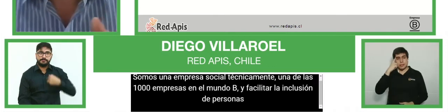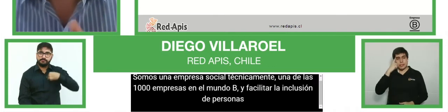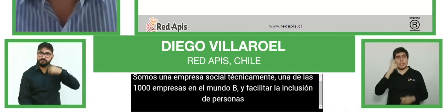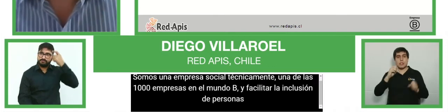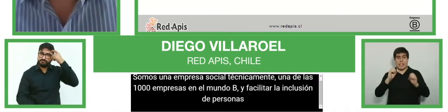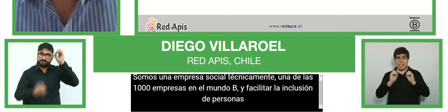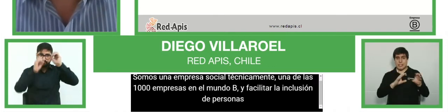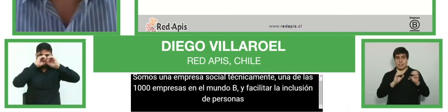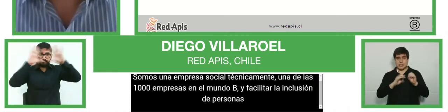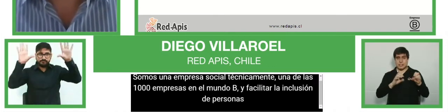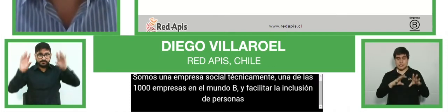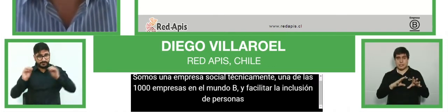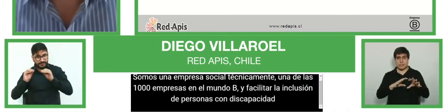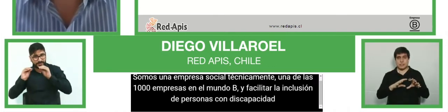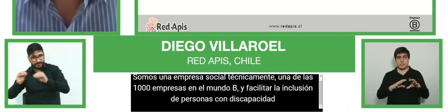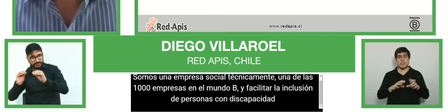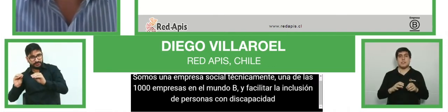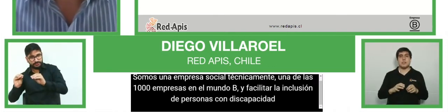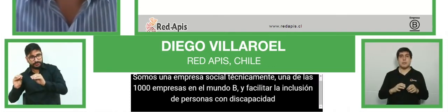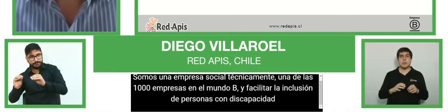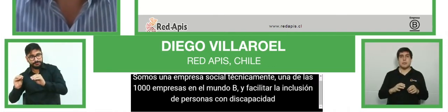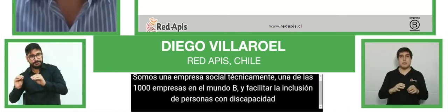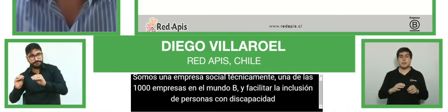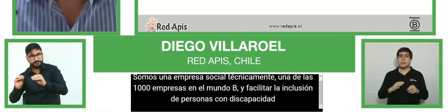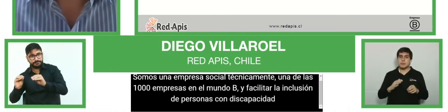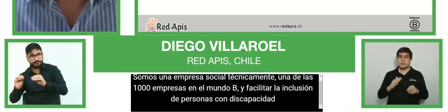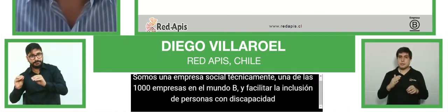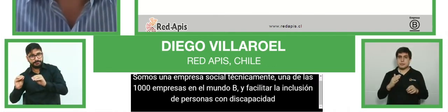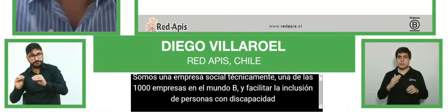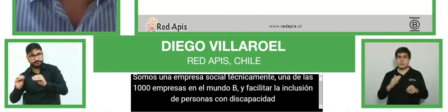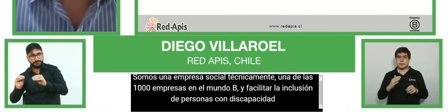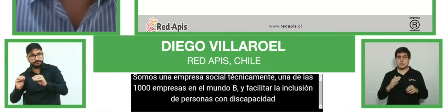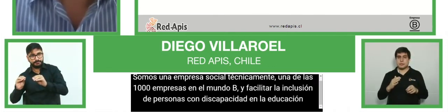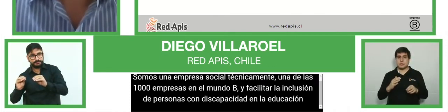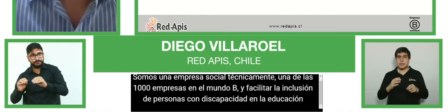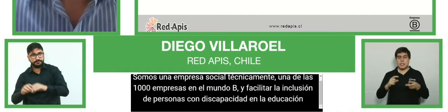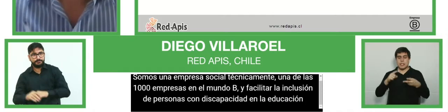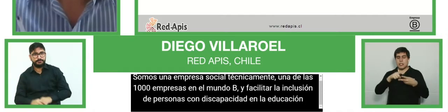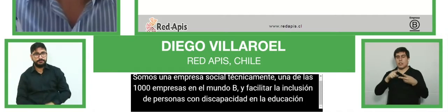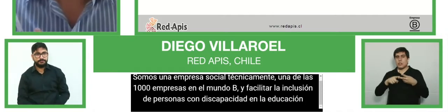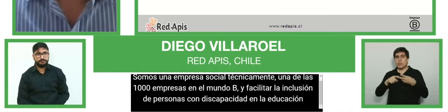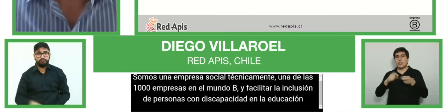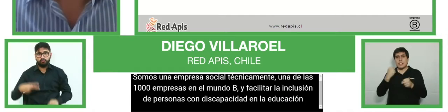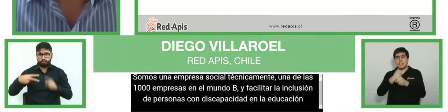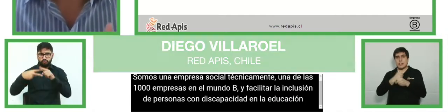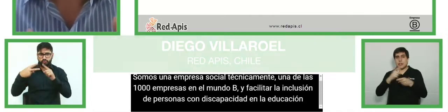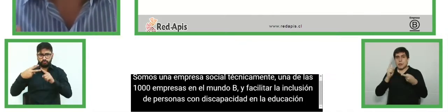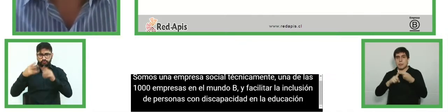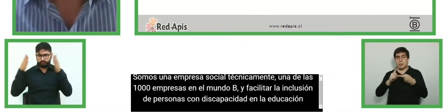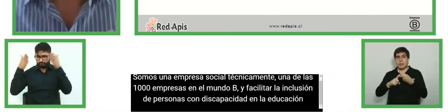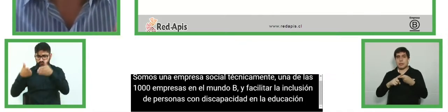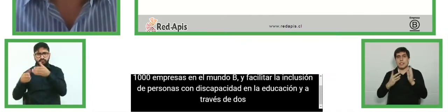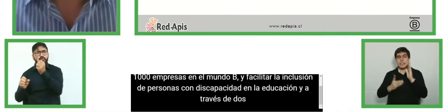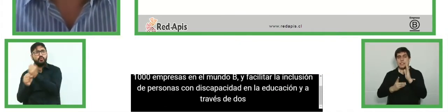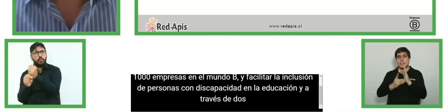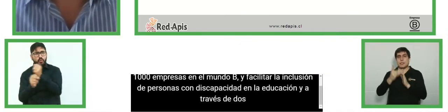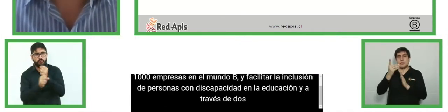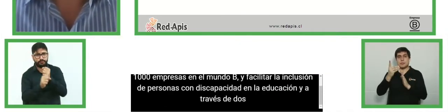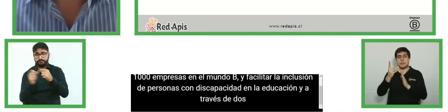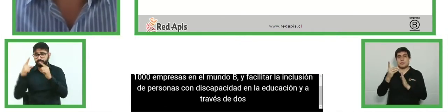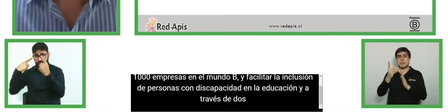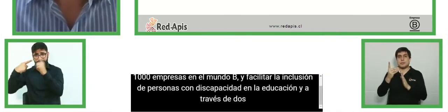y principalmente a través de dos líneas de trabajo. Uno es el desarrollo y la operación de tecnologías, de